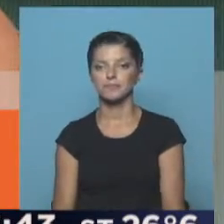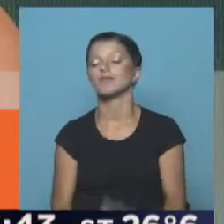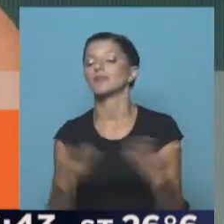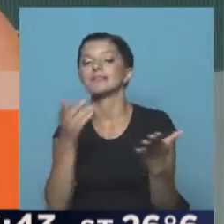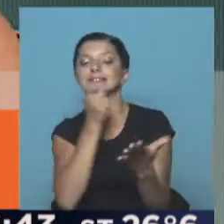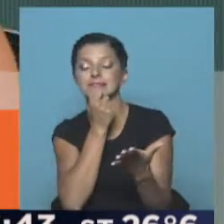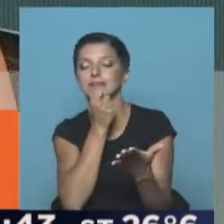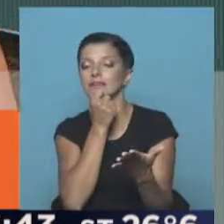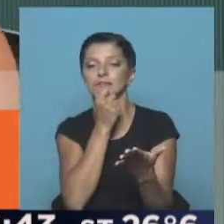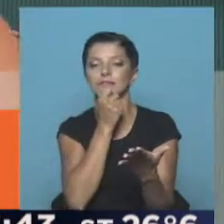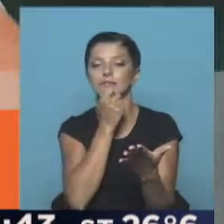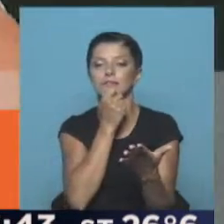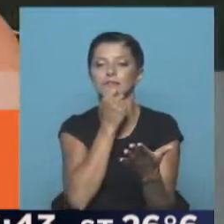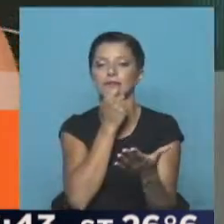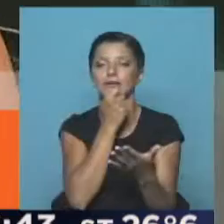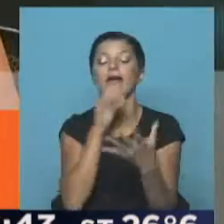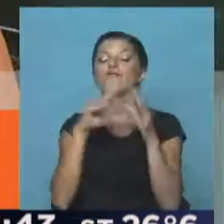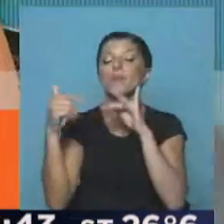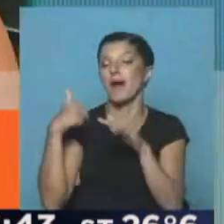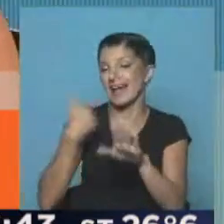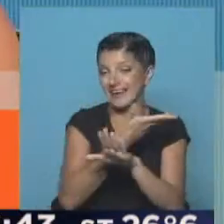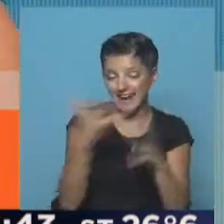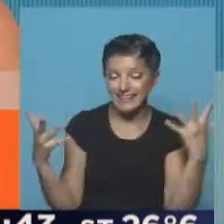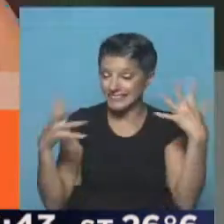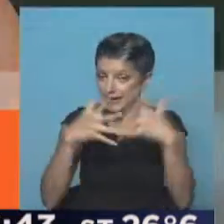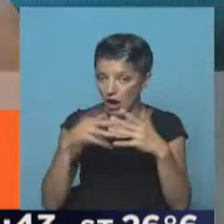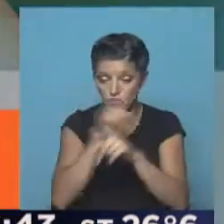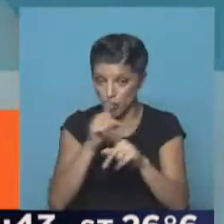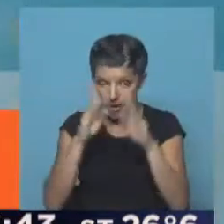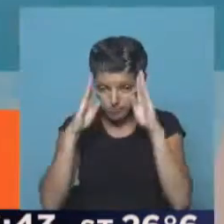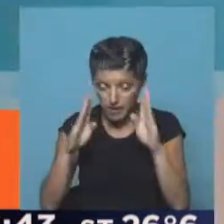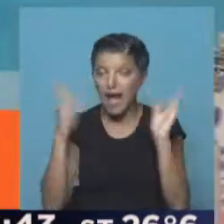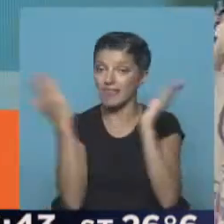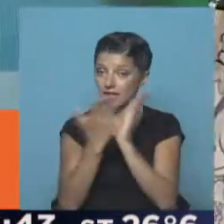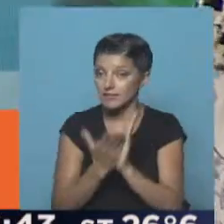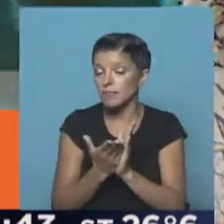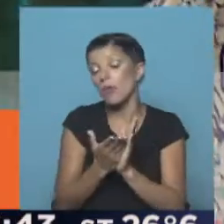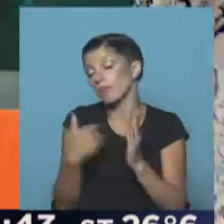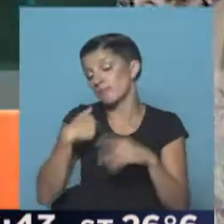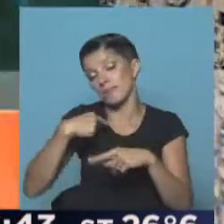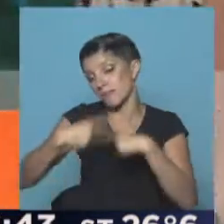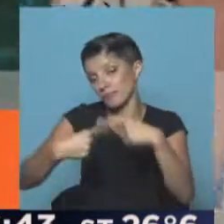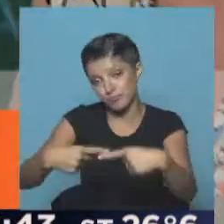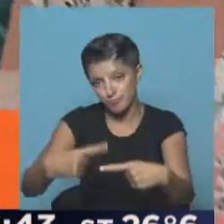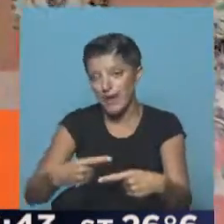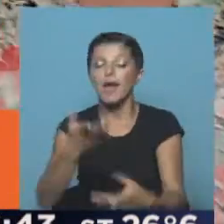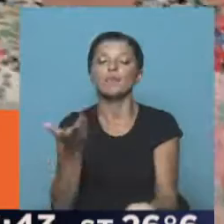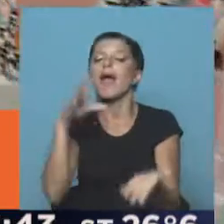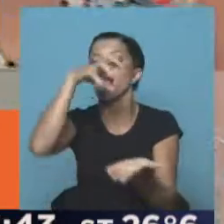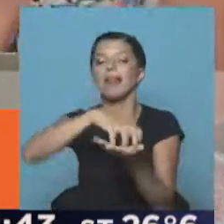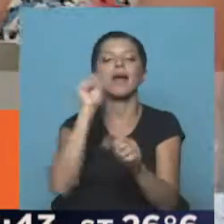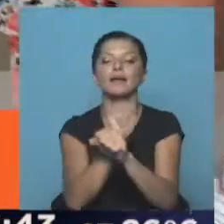la problemática de manera integral, este problema va a seguir. Y bueno, lo que ocurre en las cárceles es que no hay